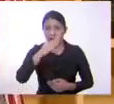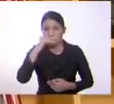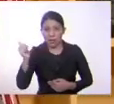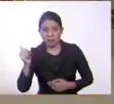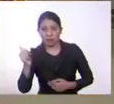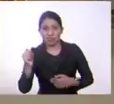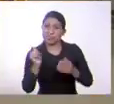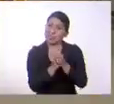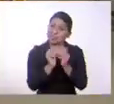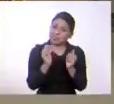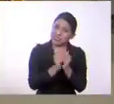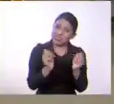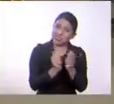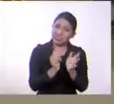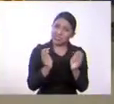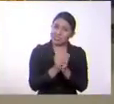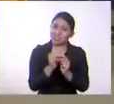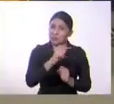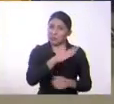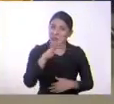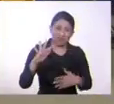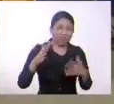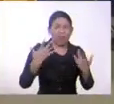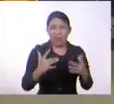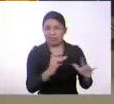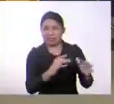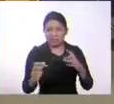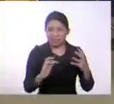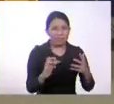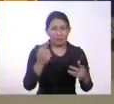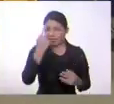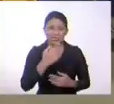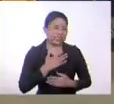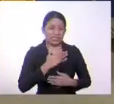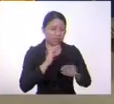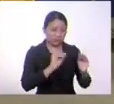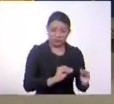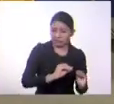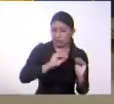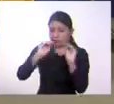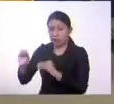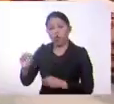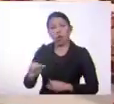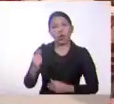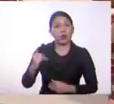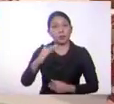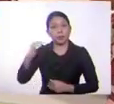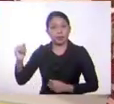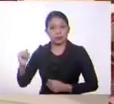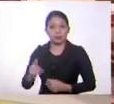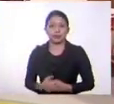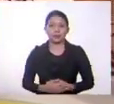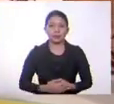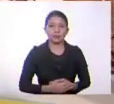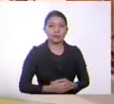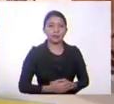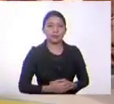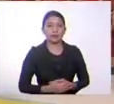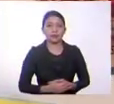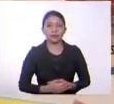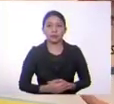determinado conflicto, ¿verdad? Y estas personas se van en calidad de refugiado a otros países.